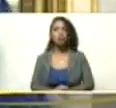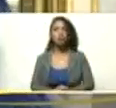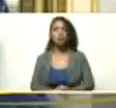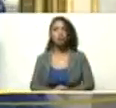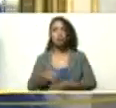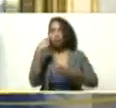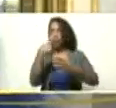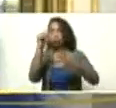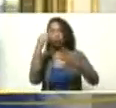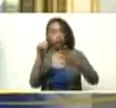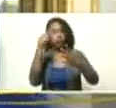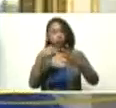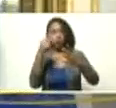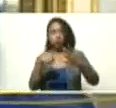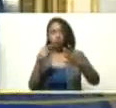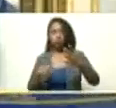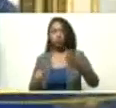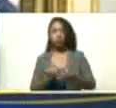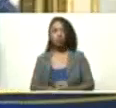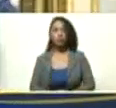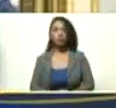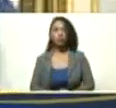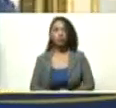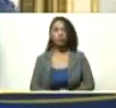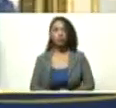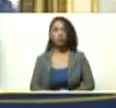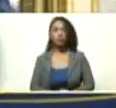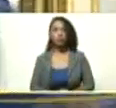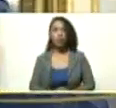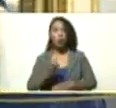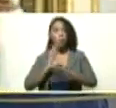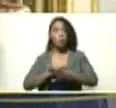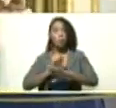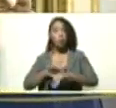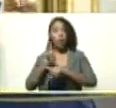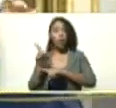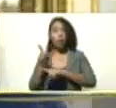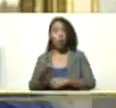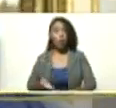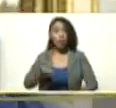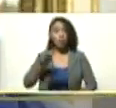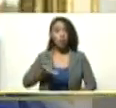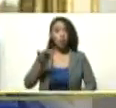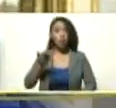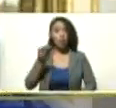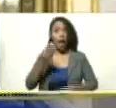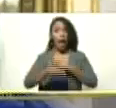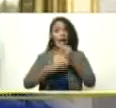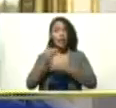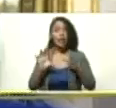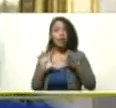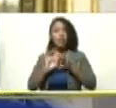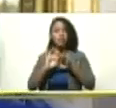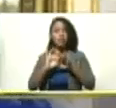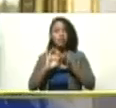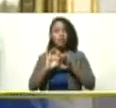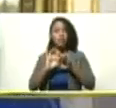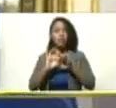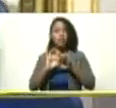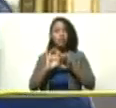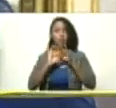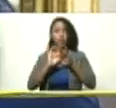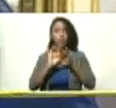Etcétera, etcétera, etcétera. Por eso es importante estar así, mira, unidos.